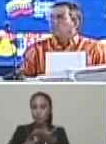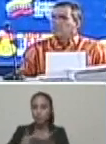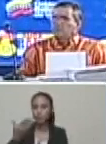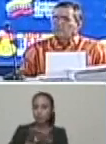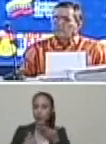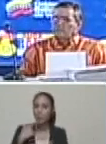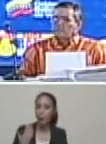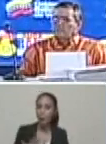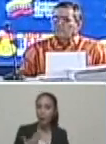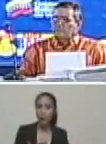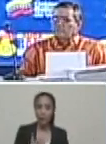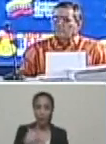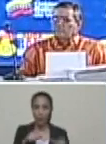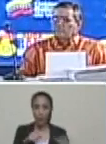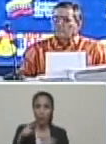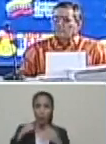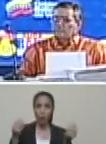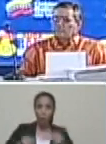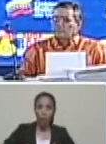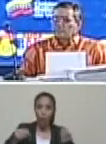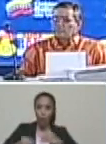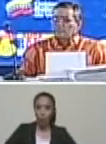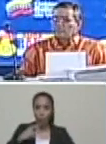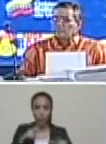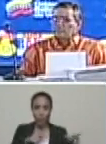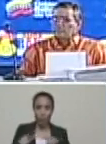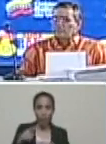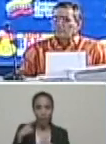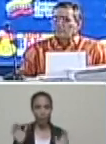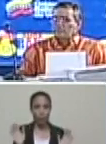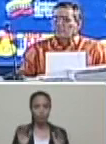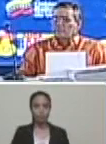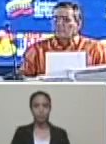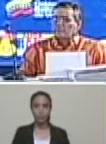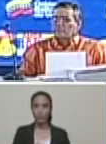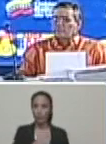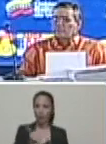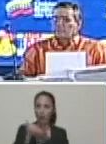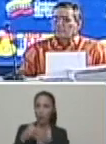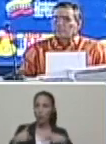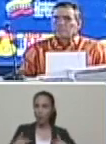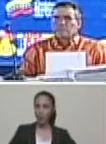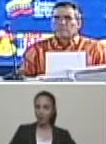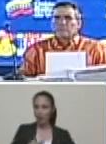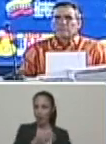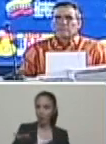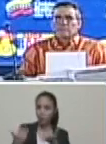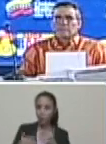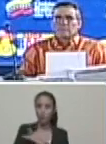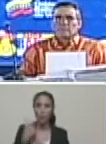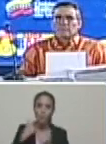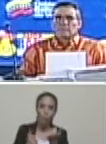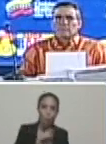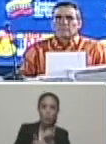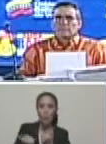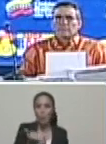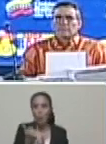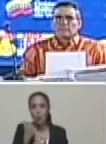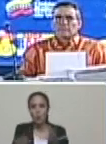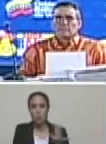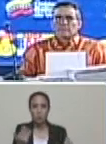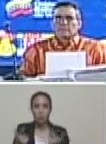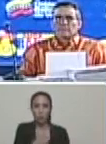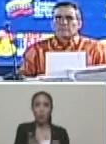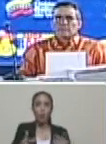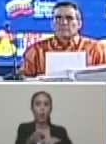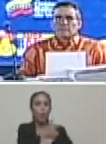nosotros tenemos acuerdos firmes, sólidos, de ayuda humanitaria, de solidaridad y de complementación con